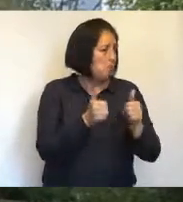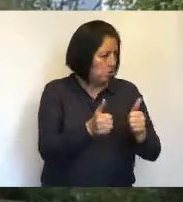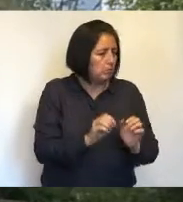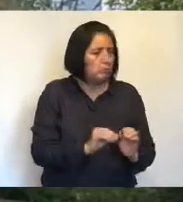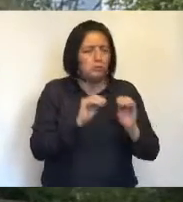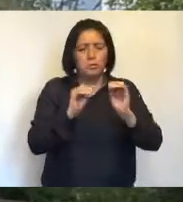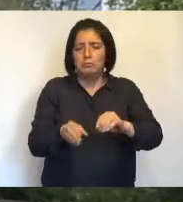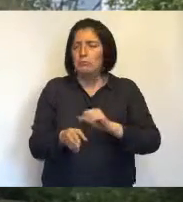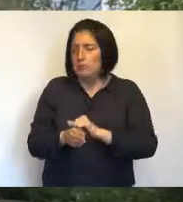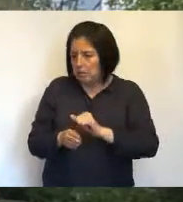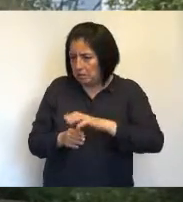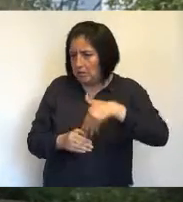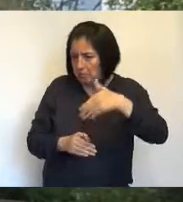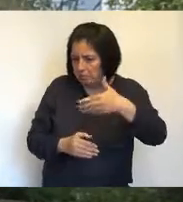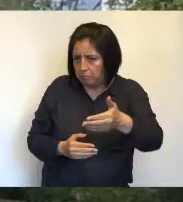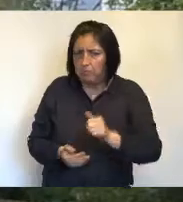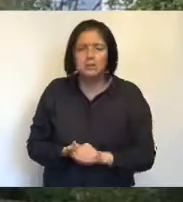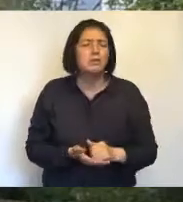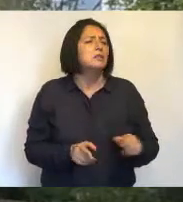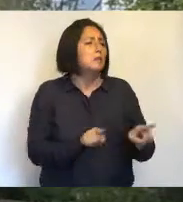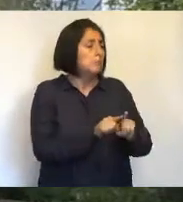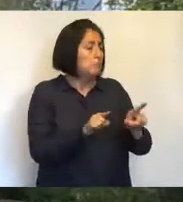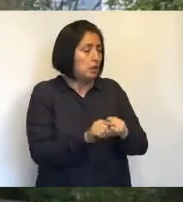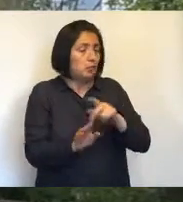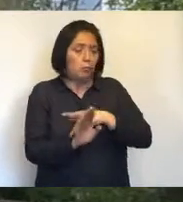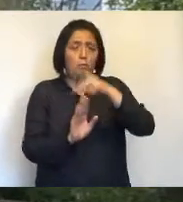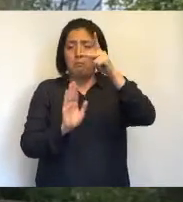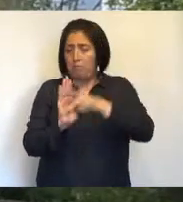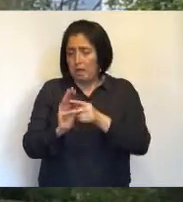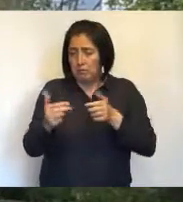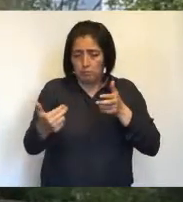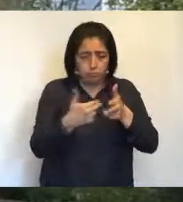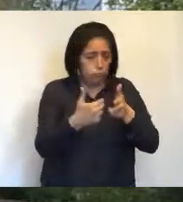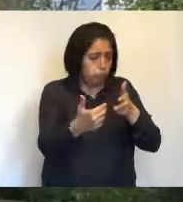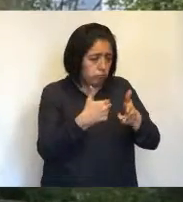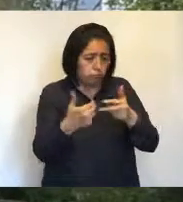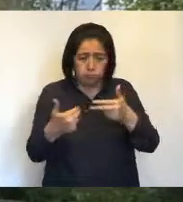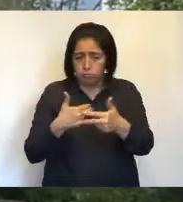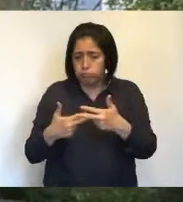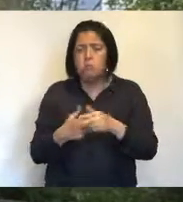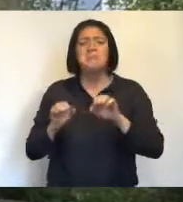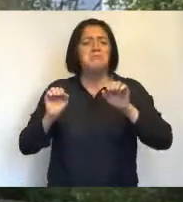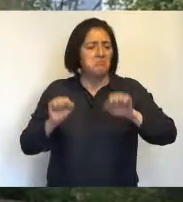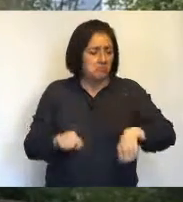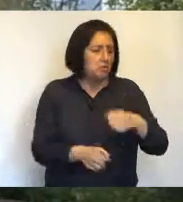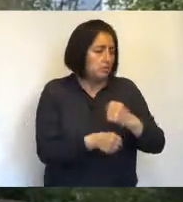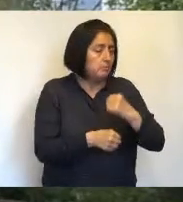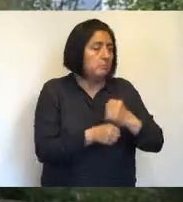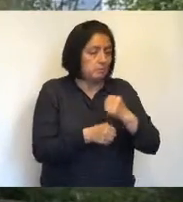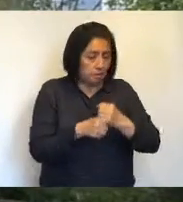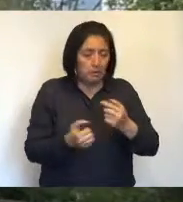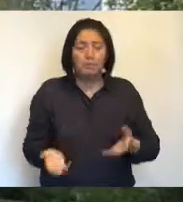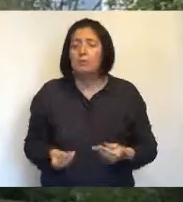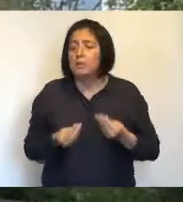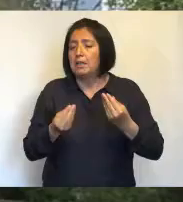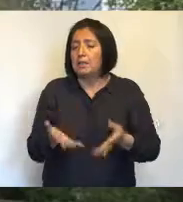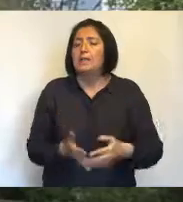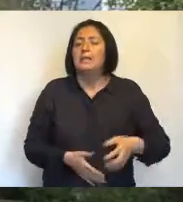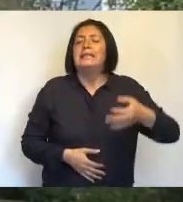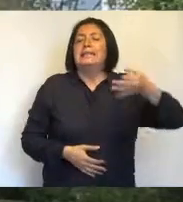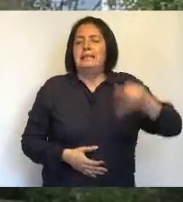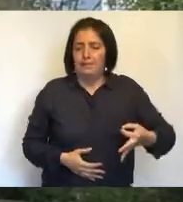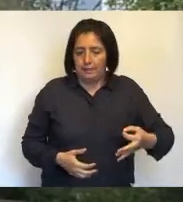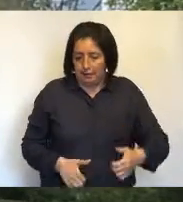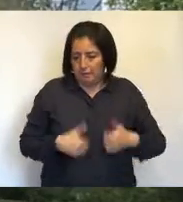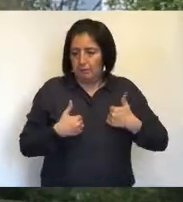también implementando en los próximos días. Tenemos un plan de movilidad urbana y estamos trabajando para generar